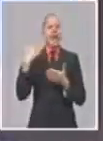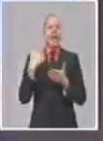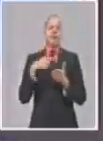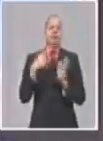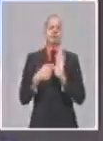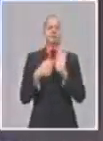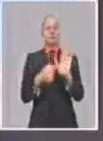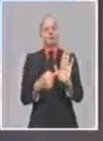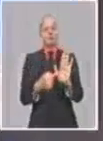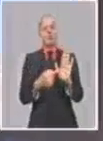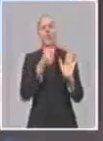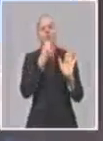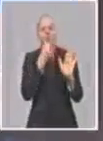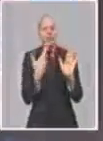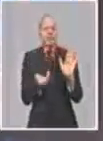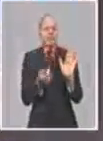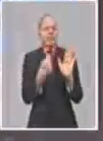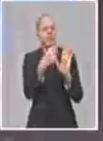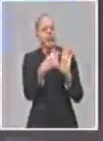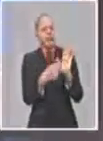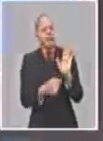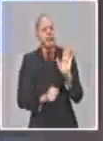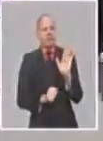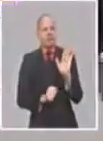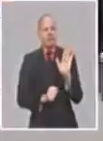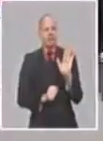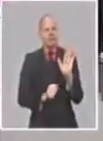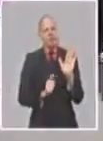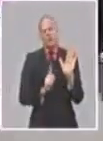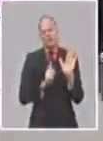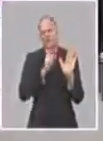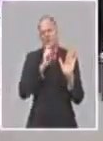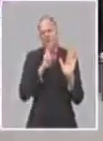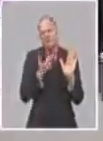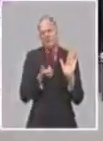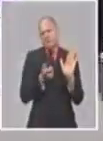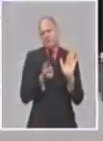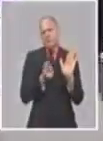tengamos qué no se puede hacer y por lo Que tanto, es mucho más reducido. sí, ahí vamos.